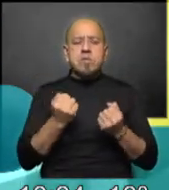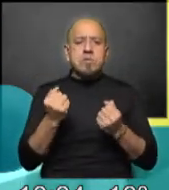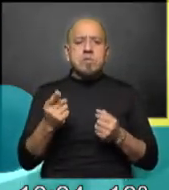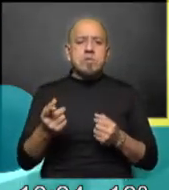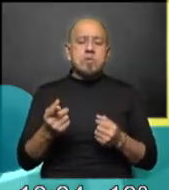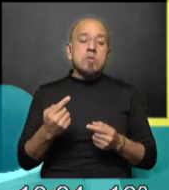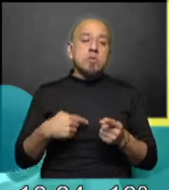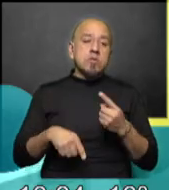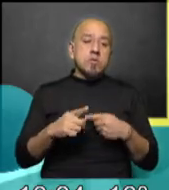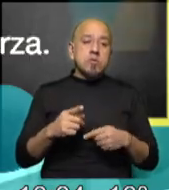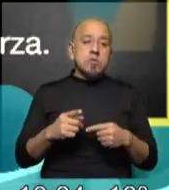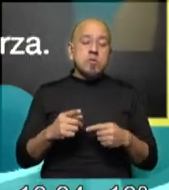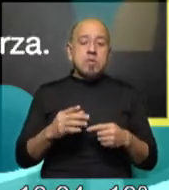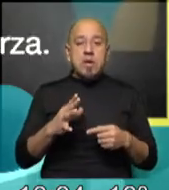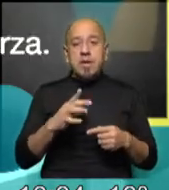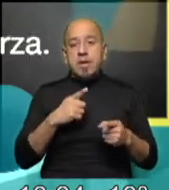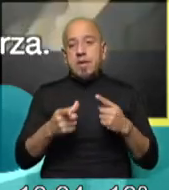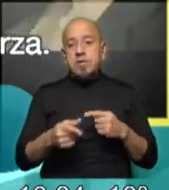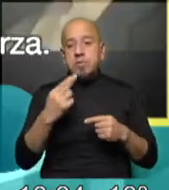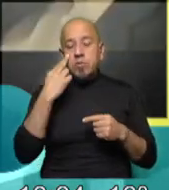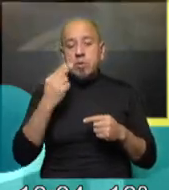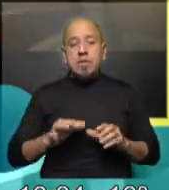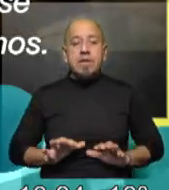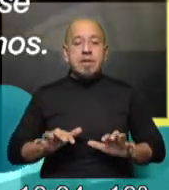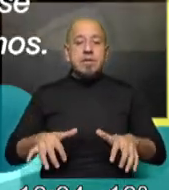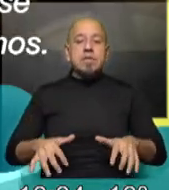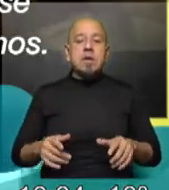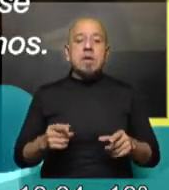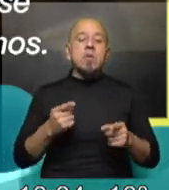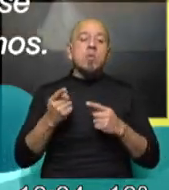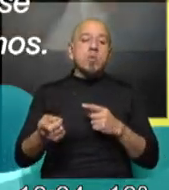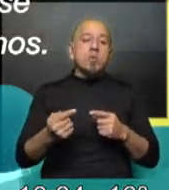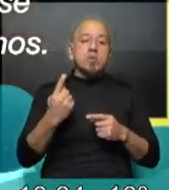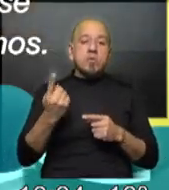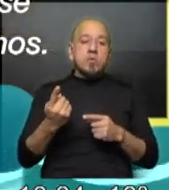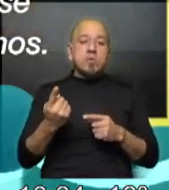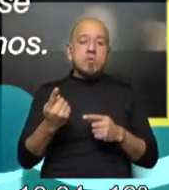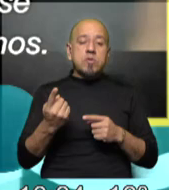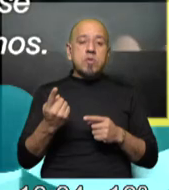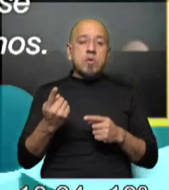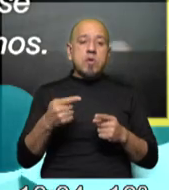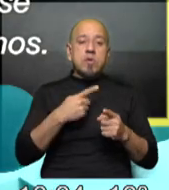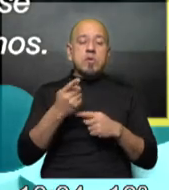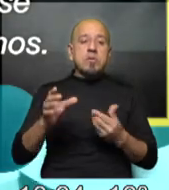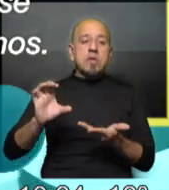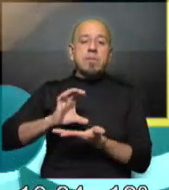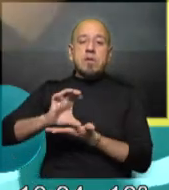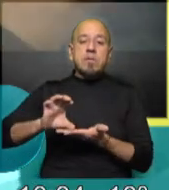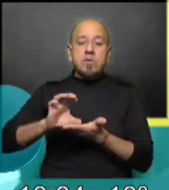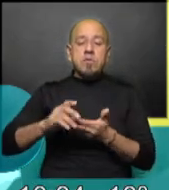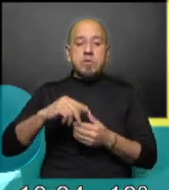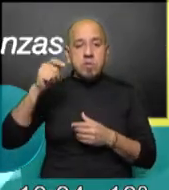mundo, porque a partir de la problemática griega, una de las tantas crisis del capitalismo contemporáneo. Es una muy buena